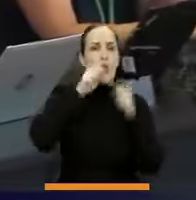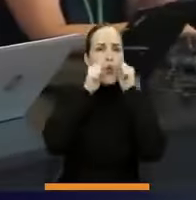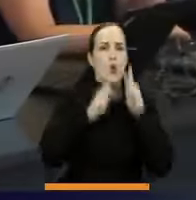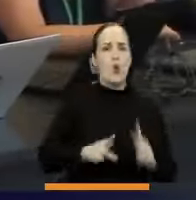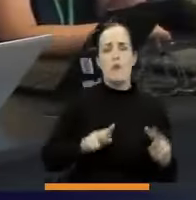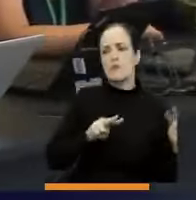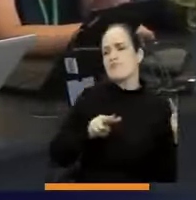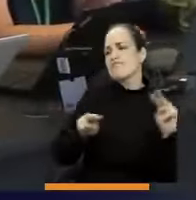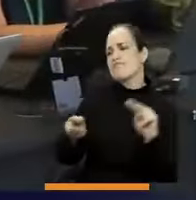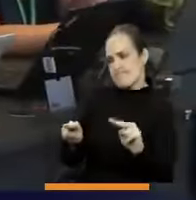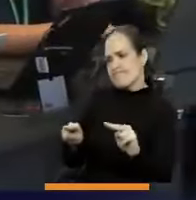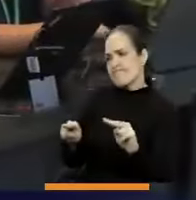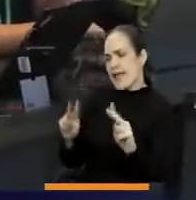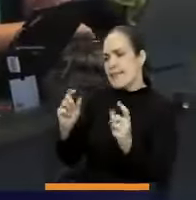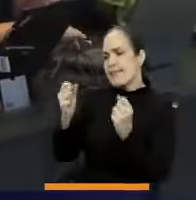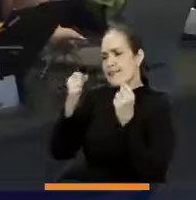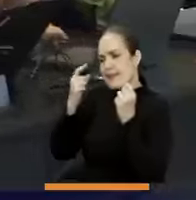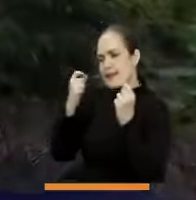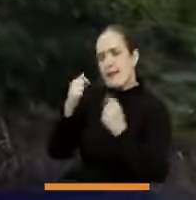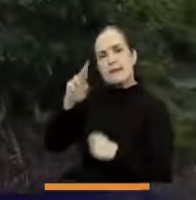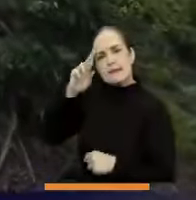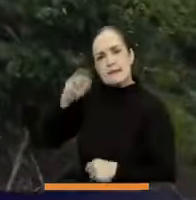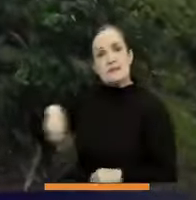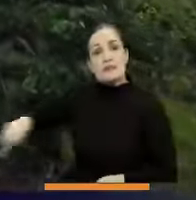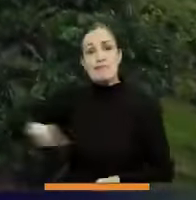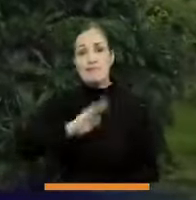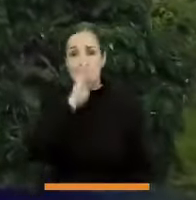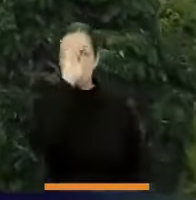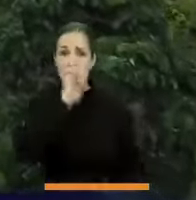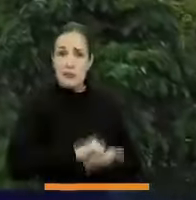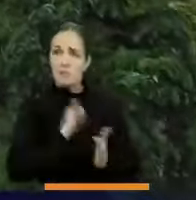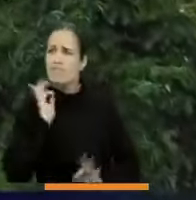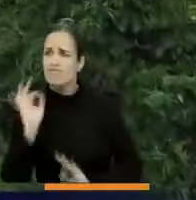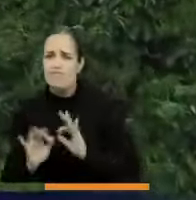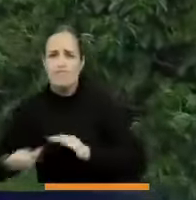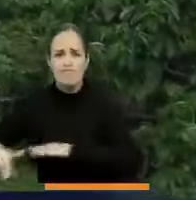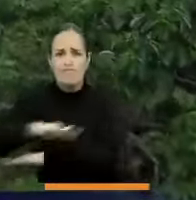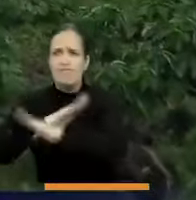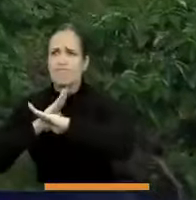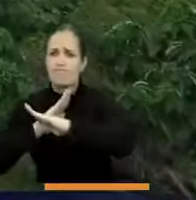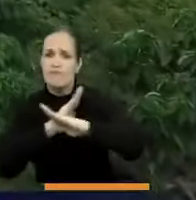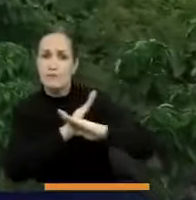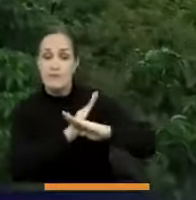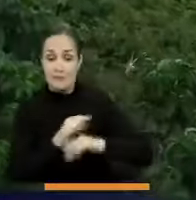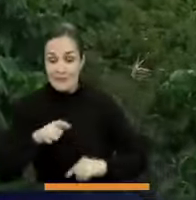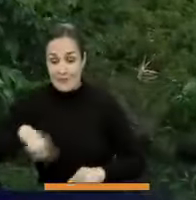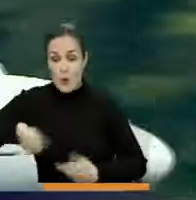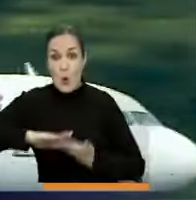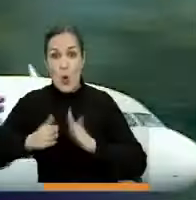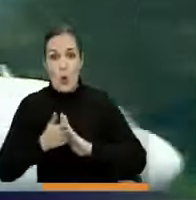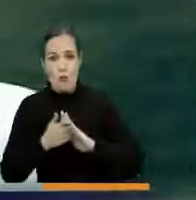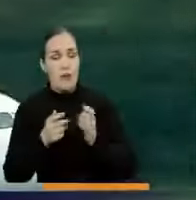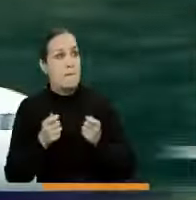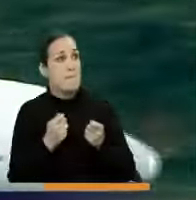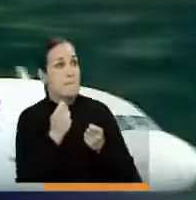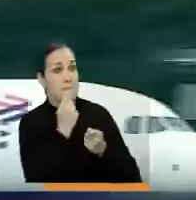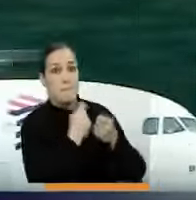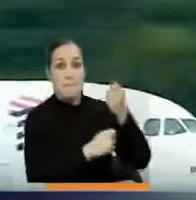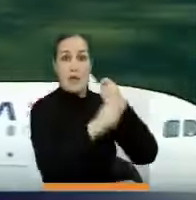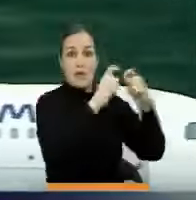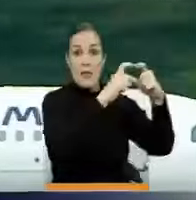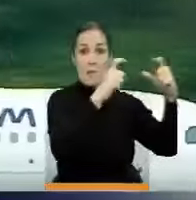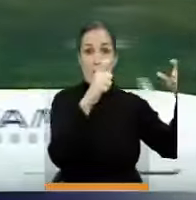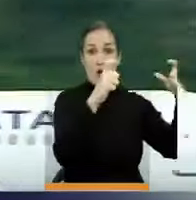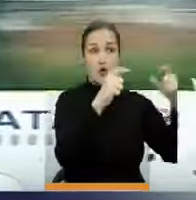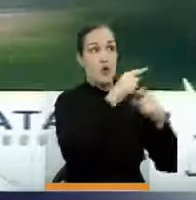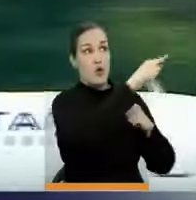Occidente estamos hasta ahora intentando entender. Lo cierto es que las comunidades que venden estos bonos de carbono a las empresas o gobiernos que